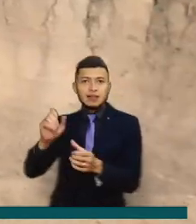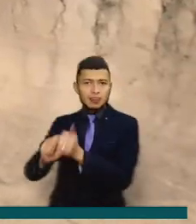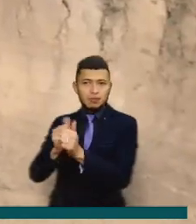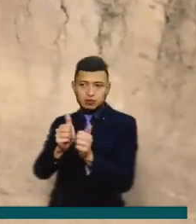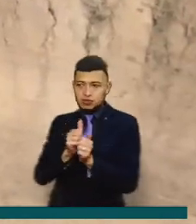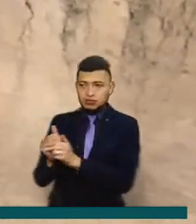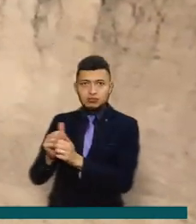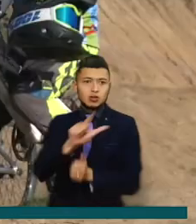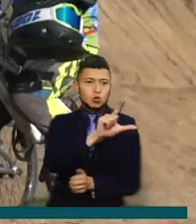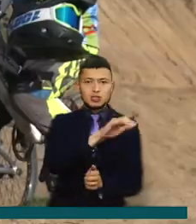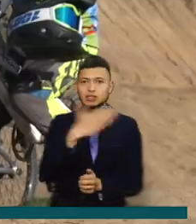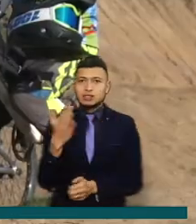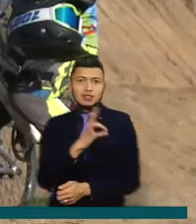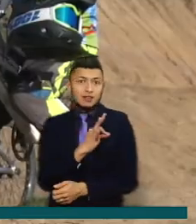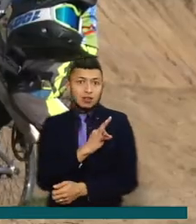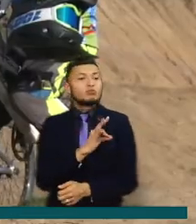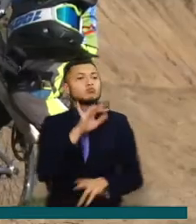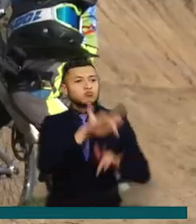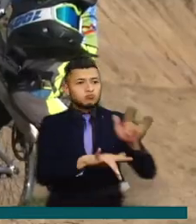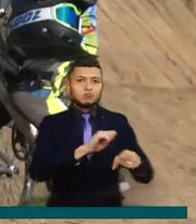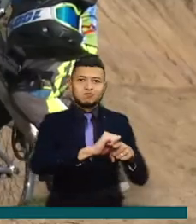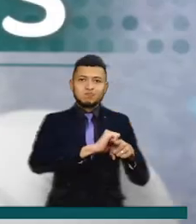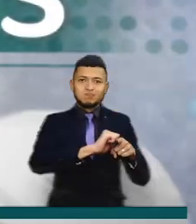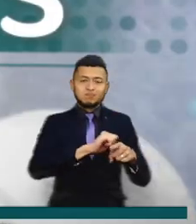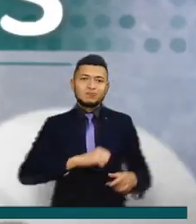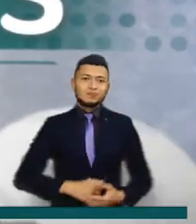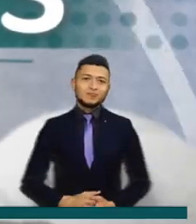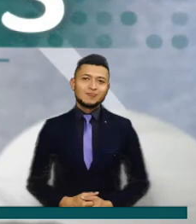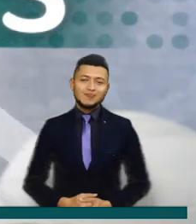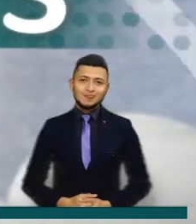dan cita de lunes a sábado para entrenar.